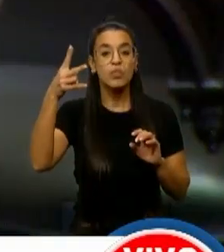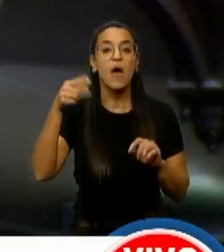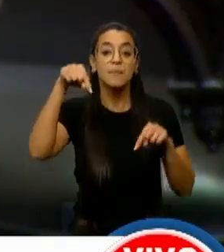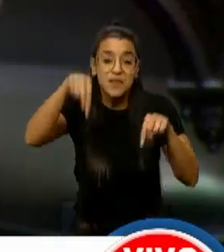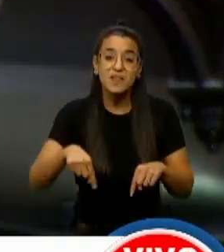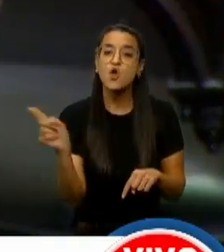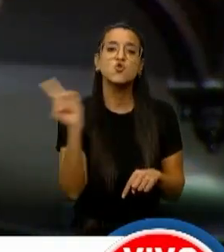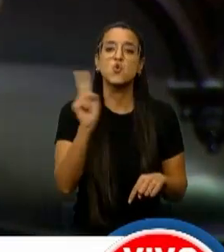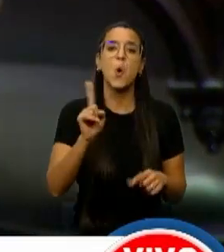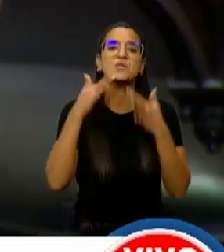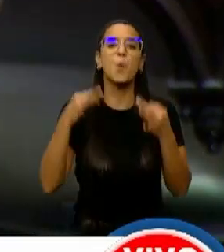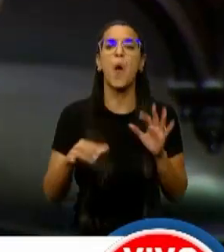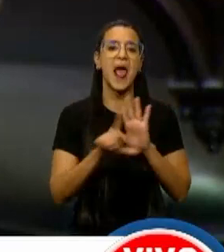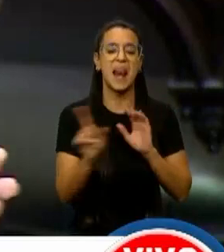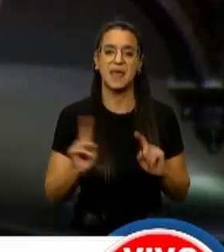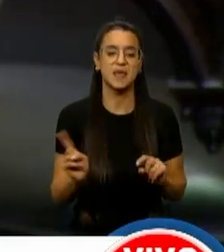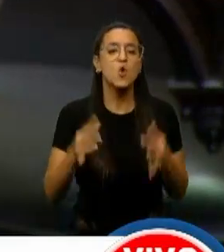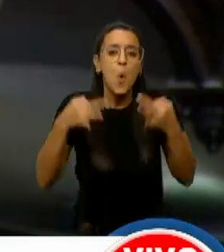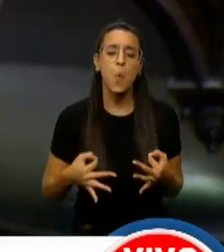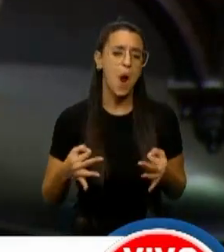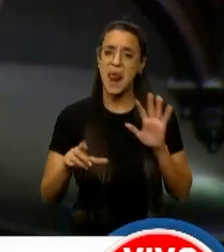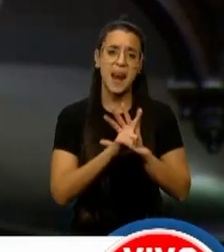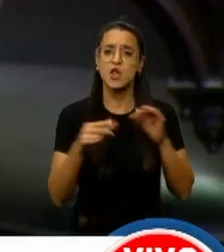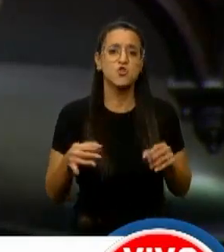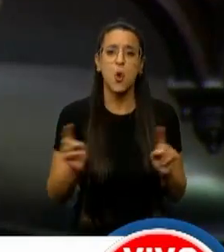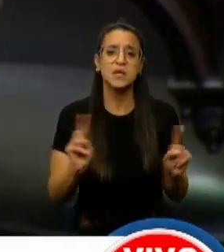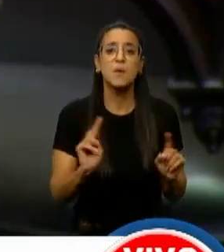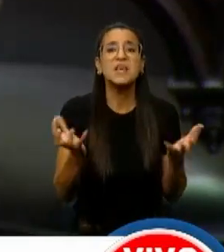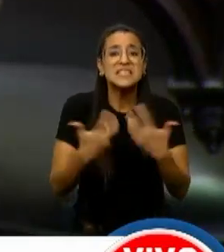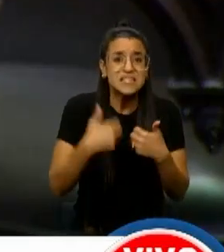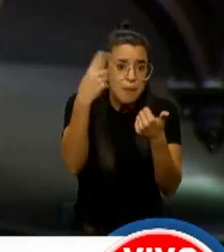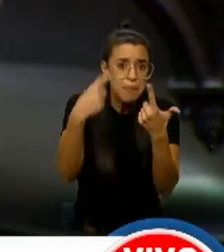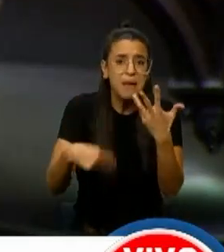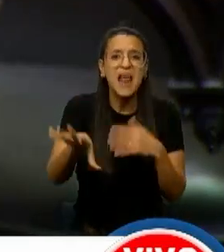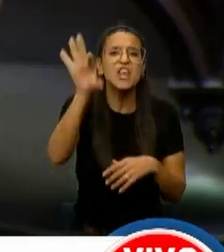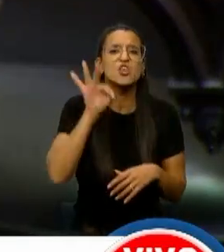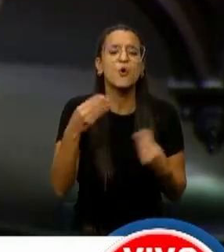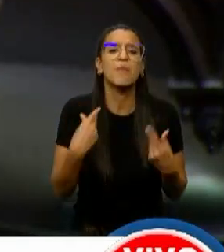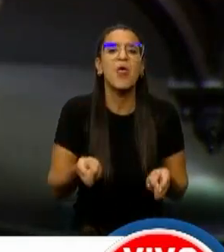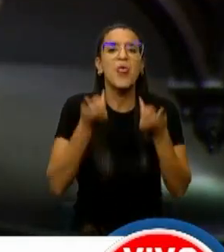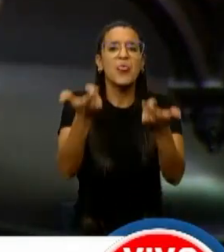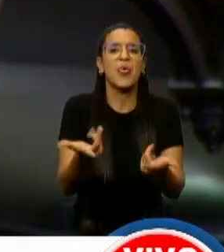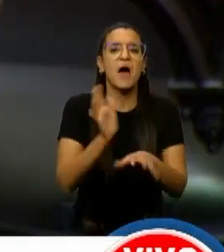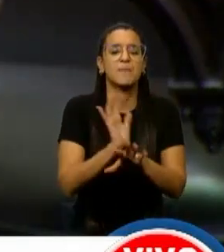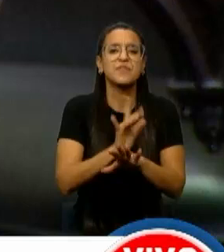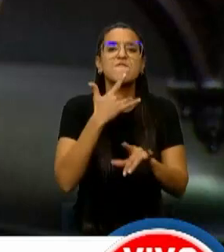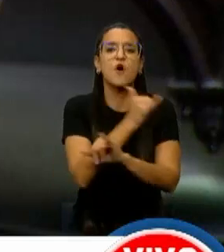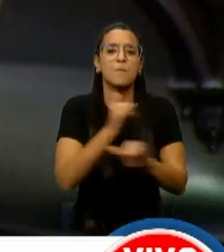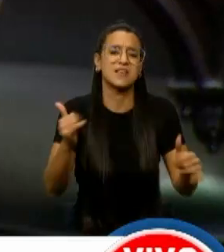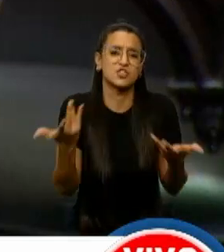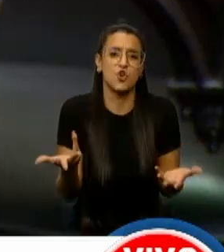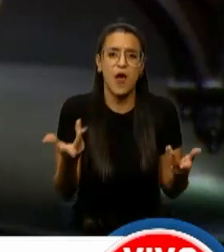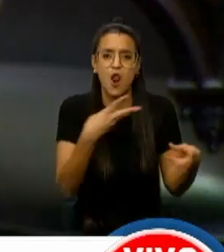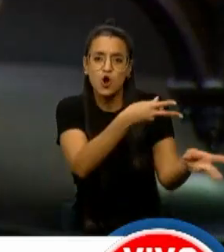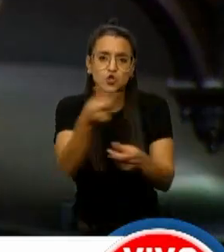que esta no es una buena ley. No es una buena ley porque de todos los sistemas posibles eligió el que le brinda menos información a